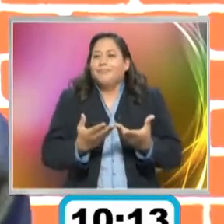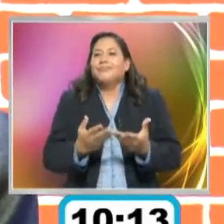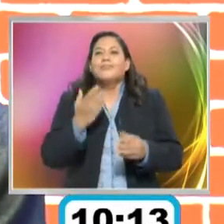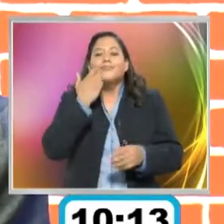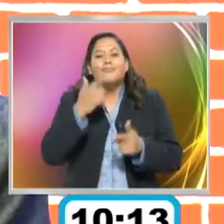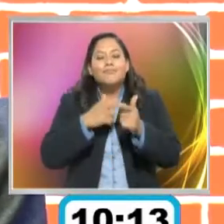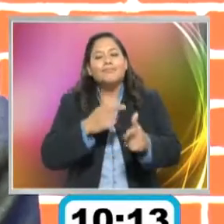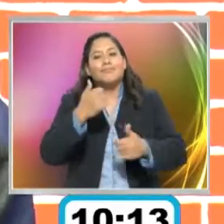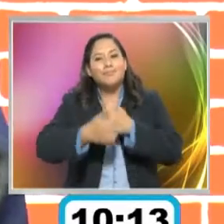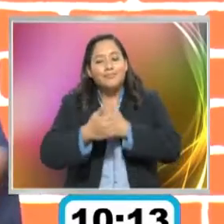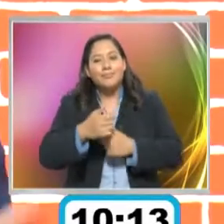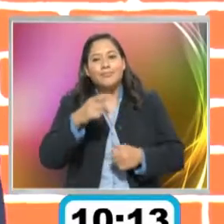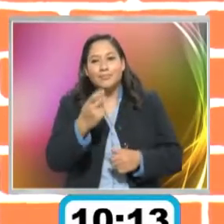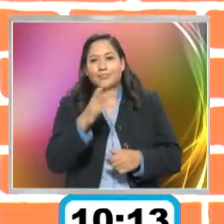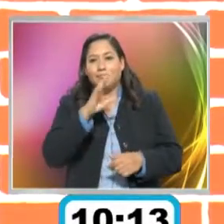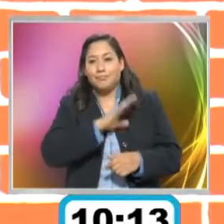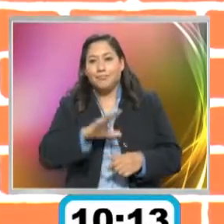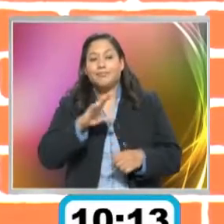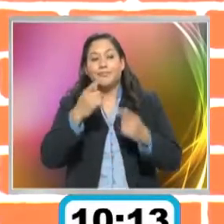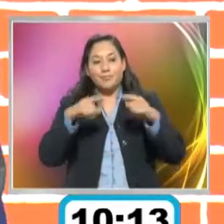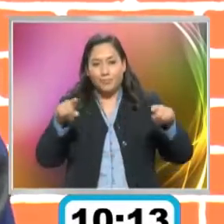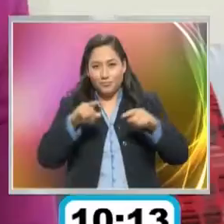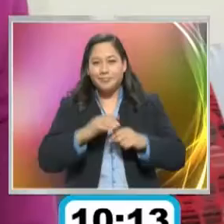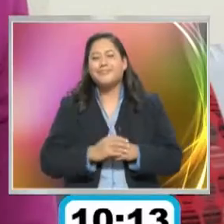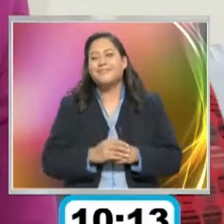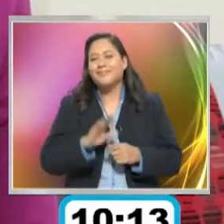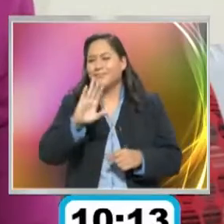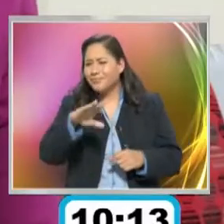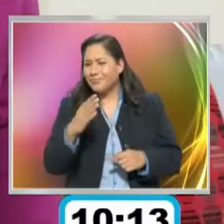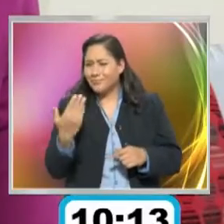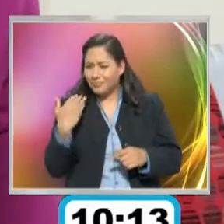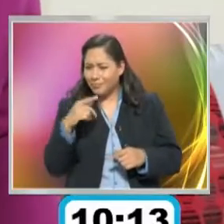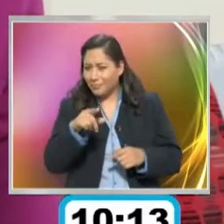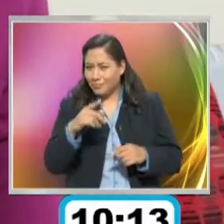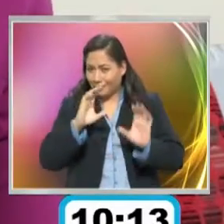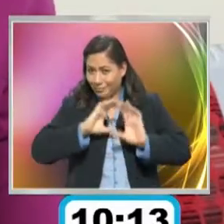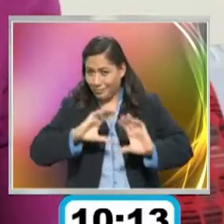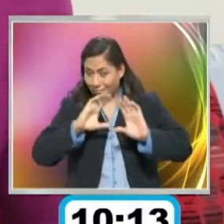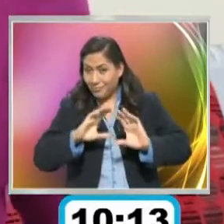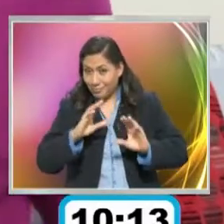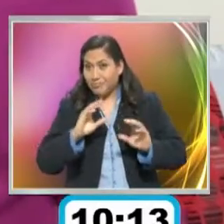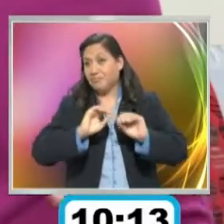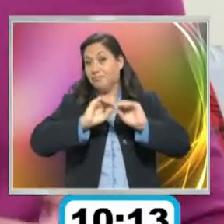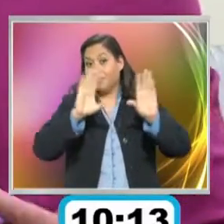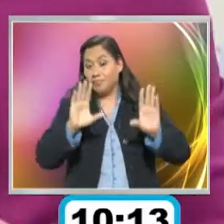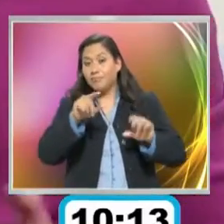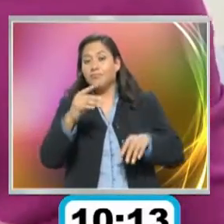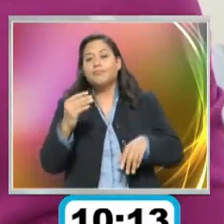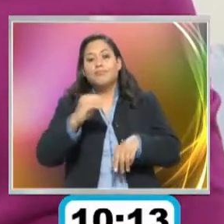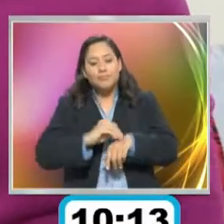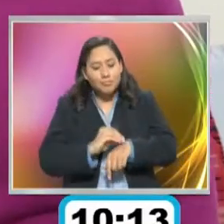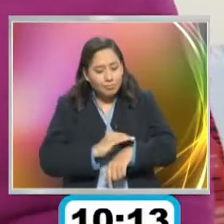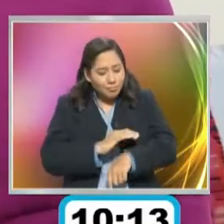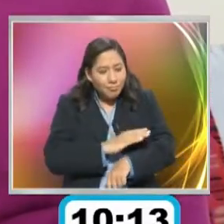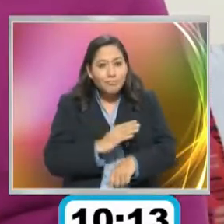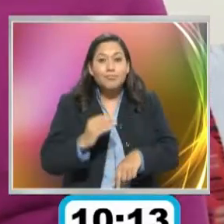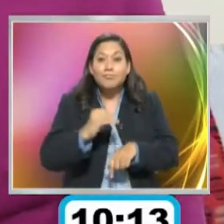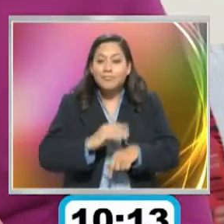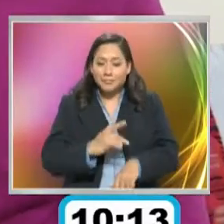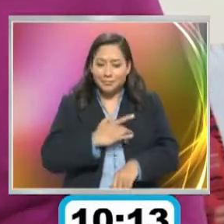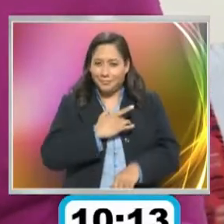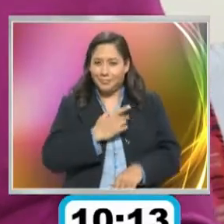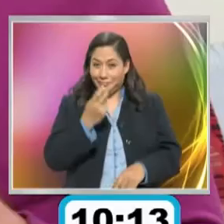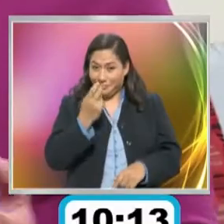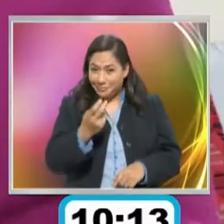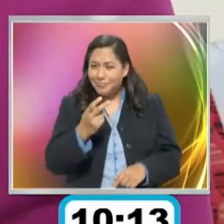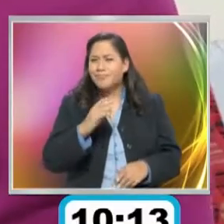una carrera en este increíble mundo de la música. Oye, y antes de que nos cantes, está claro que le pones la emoción, le pones el sentimiento y ese